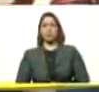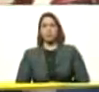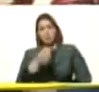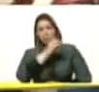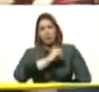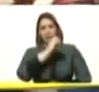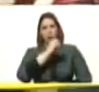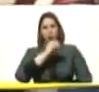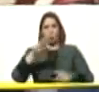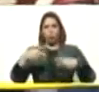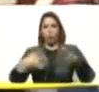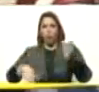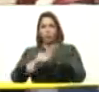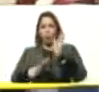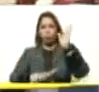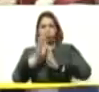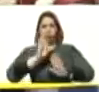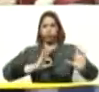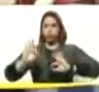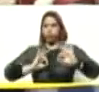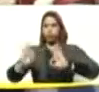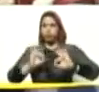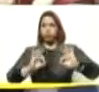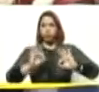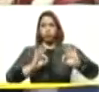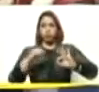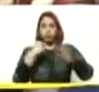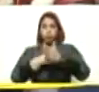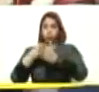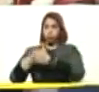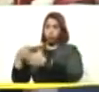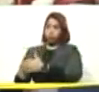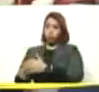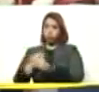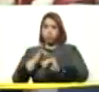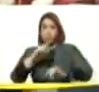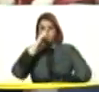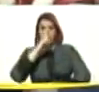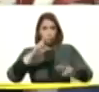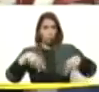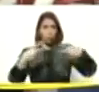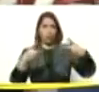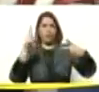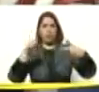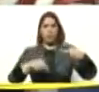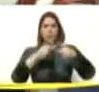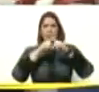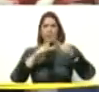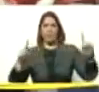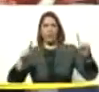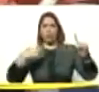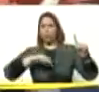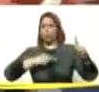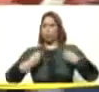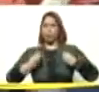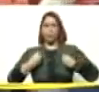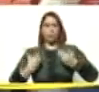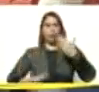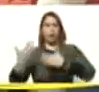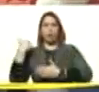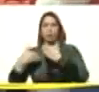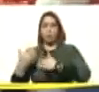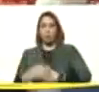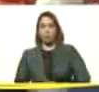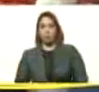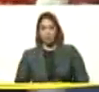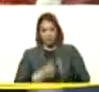y prepararnos para las batallas que vienen de una época nueva y diferente a la que hemos vivido.